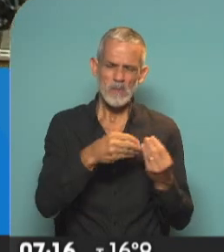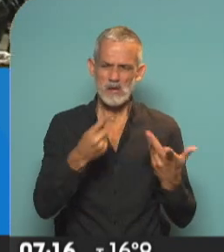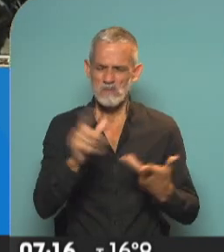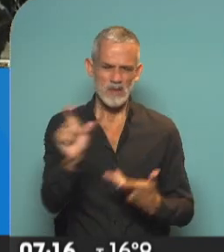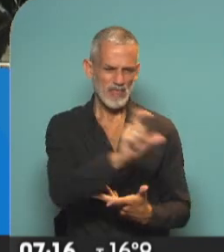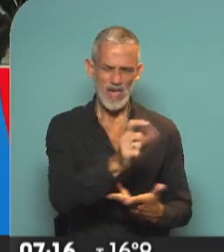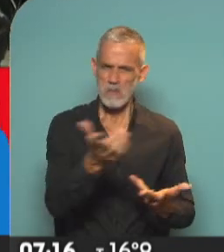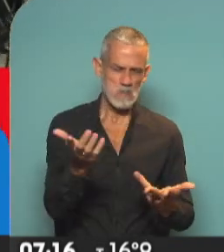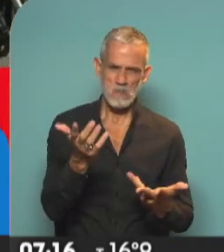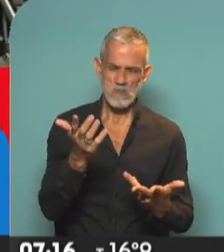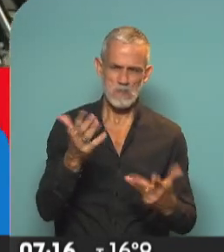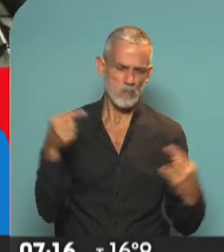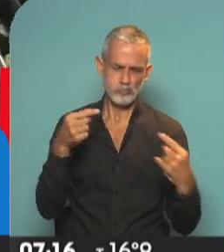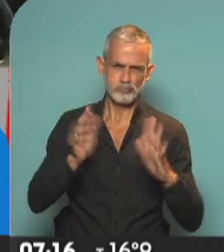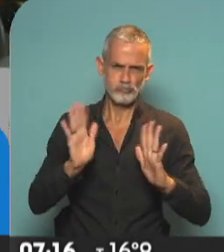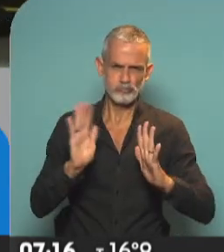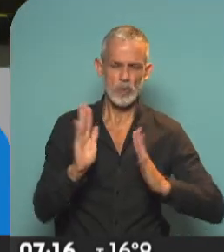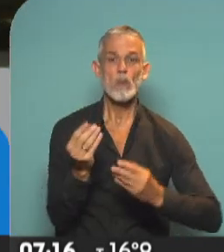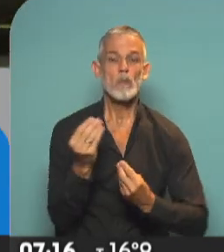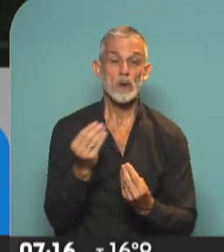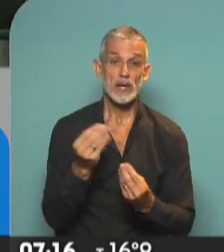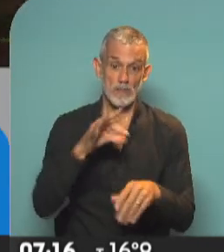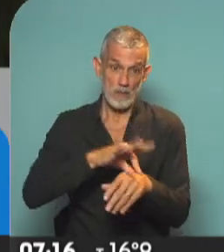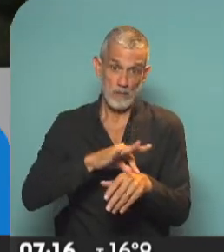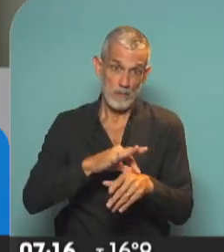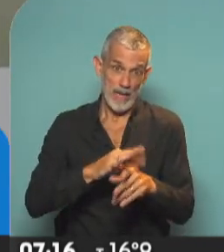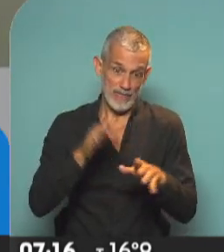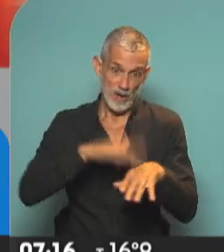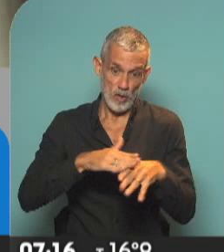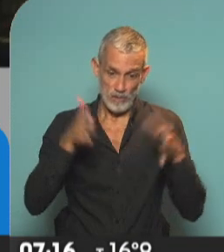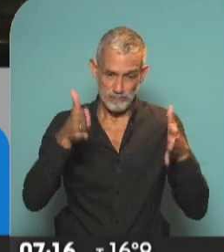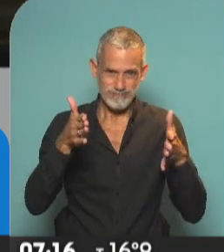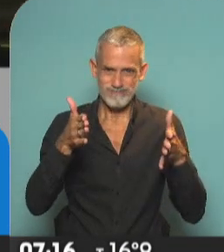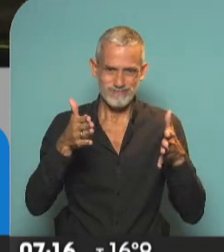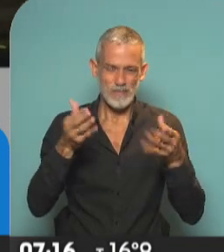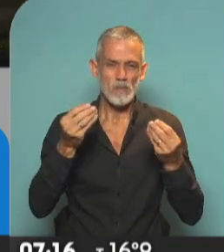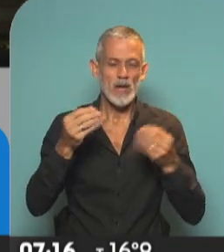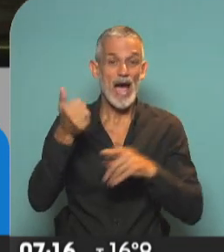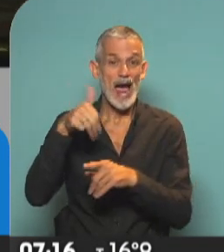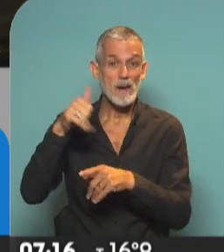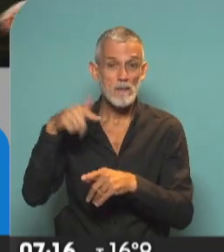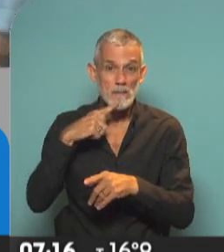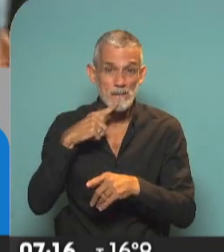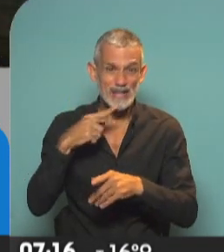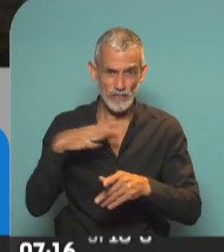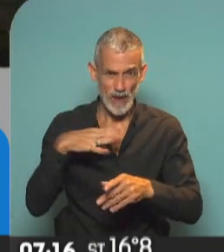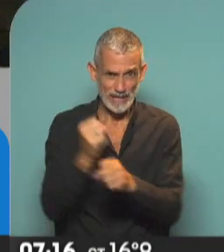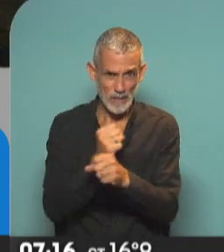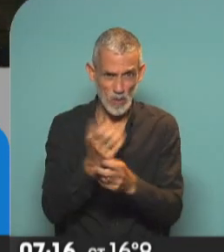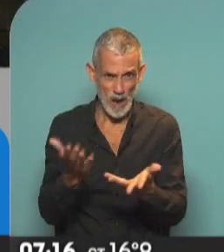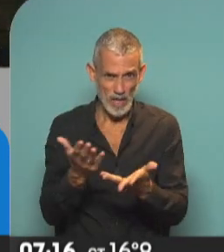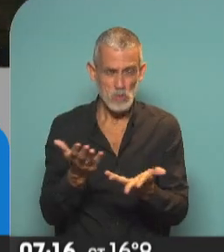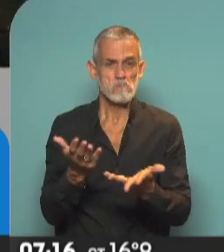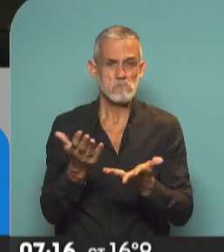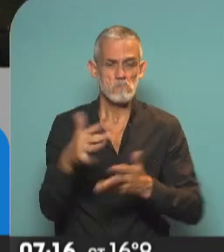suministrar el dióxido de cloro por lo que significaba desde el punto de vista médico y sanitario, ya que la ANMAT todavía no había declarado y la